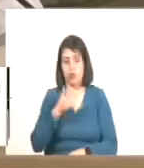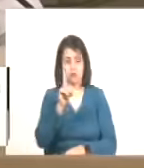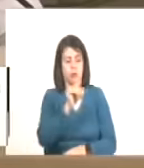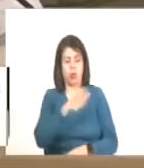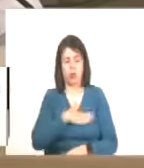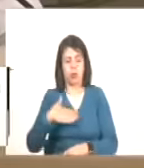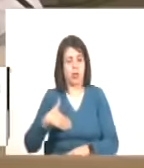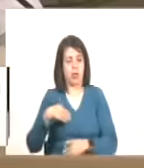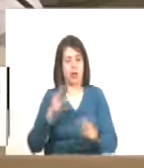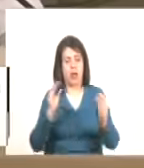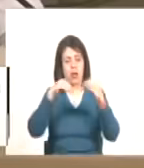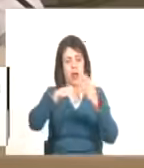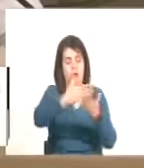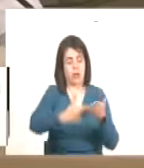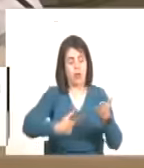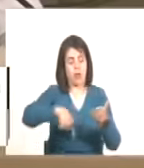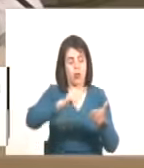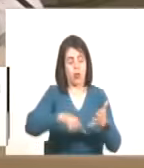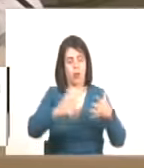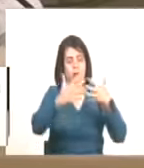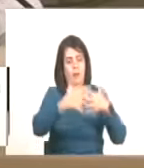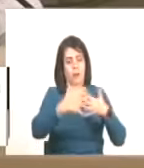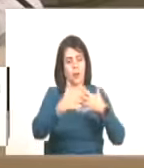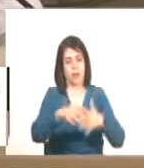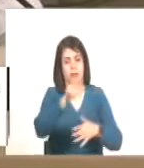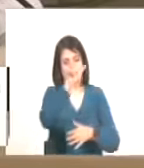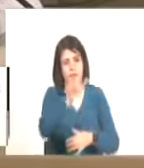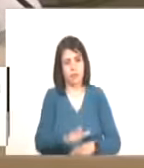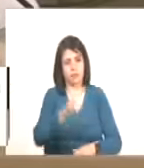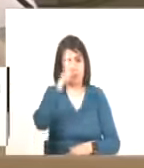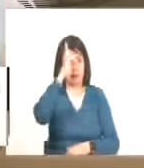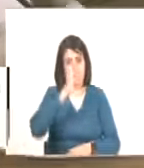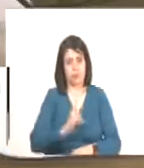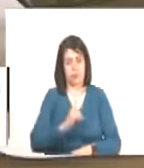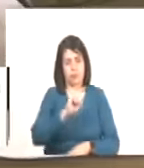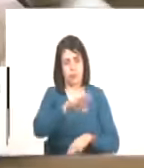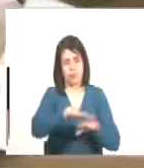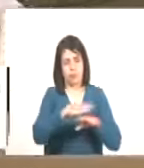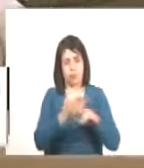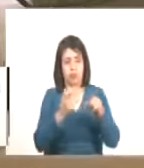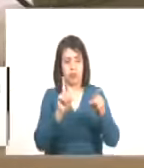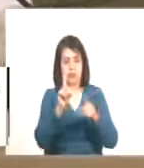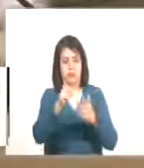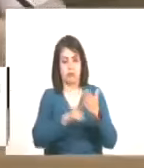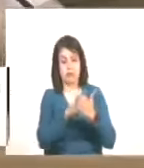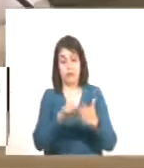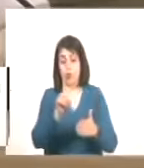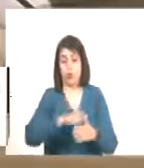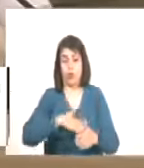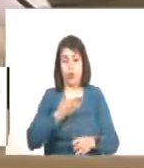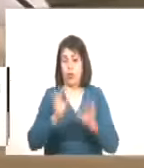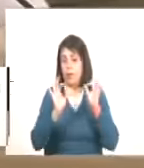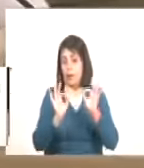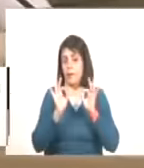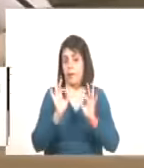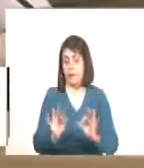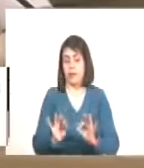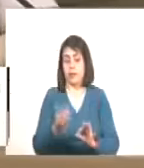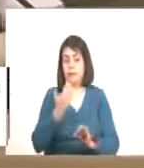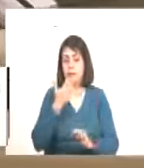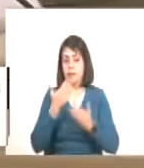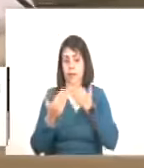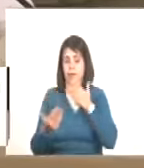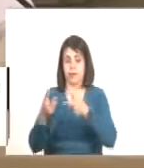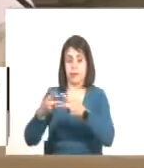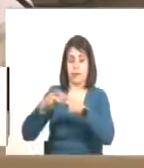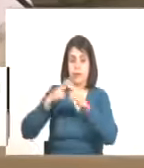negarse a celebrar contratos mercantiles con una persona debido a su condición de discapacidad, especialmente en solicitudes